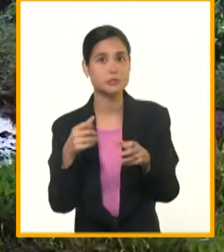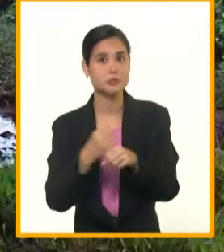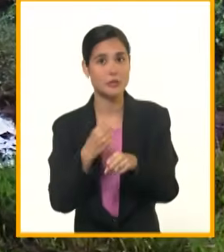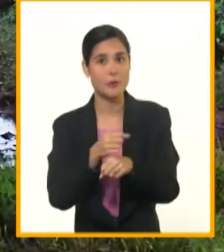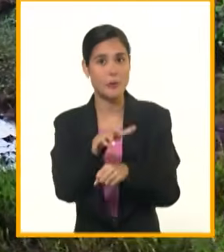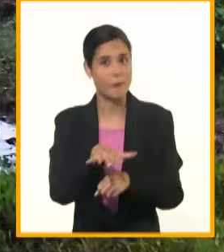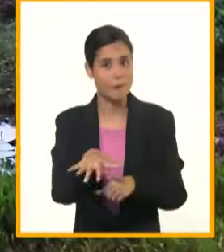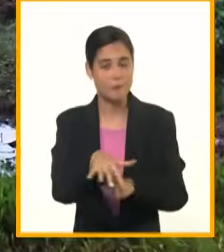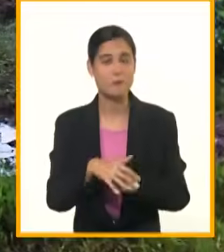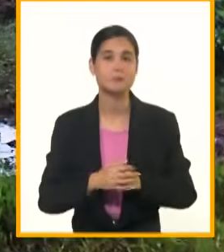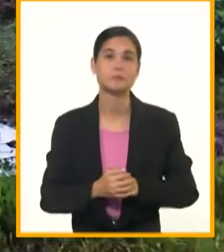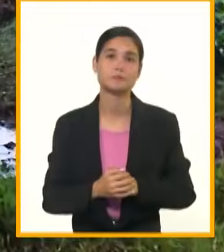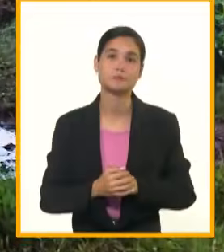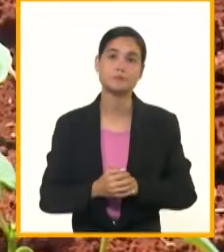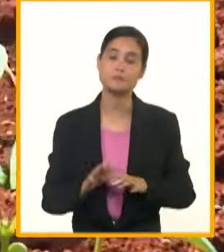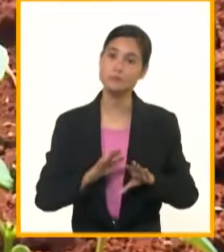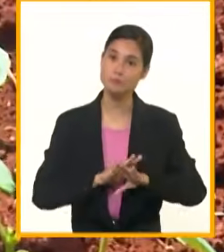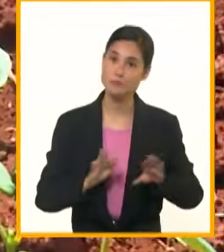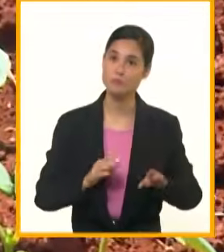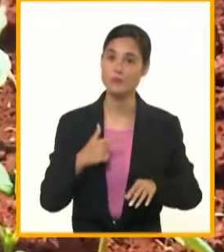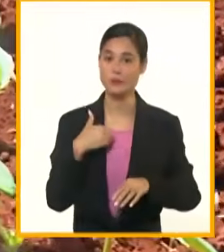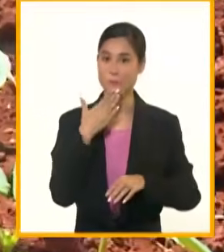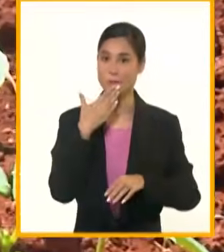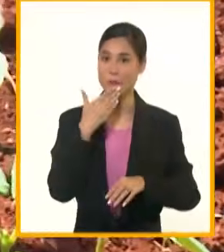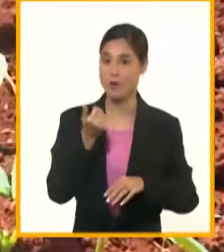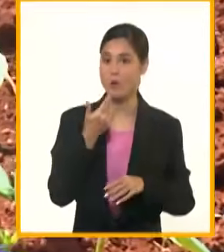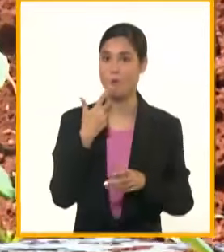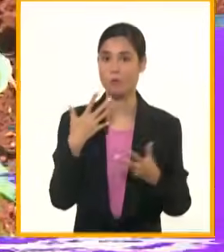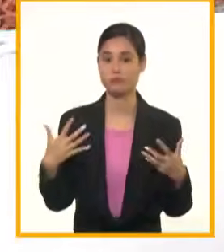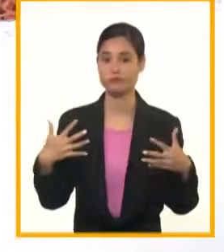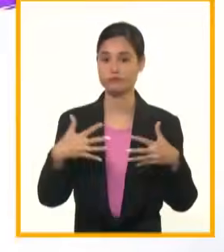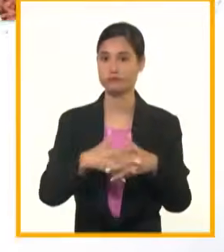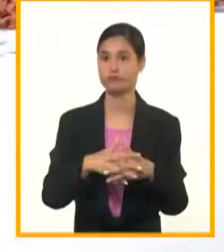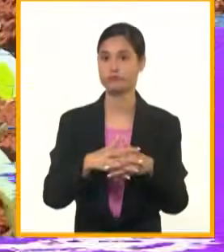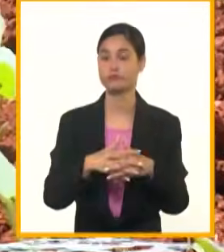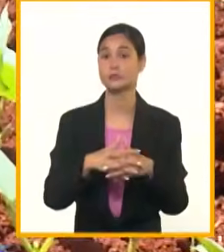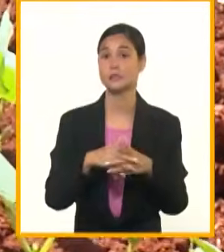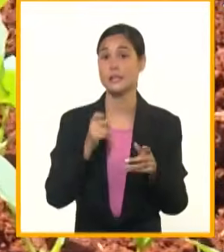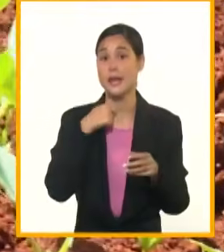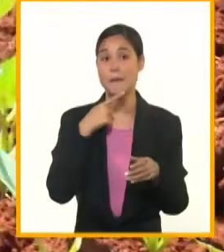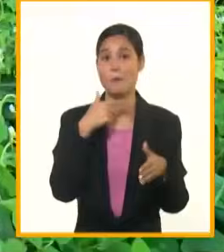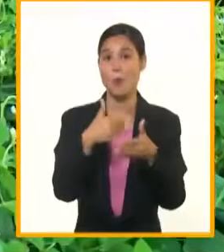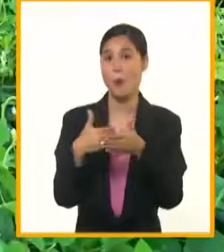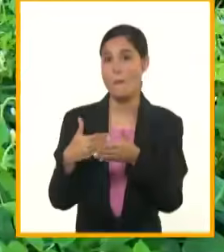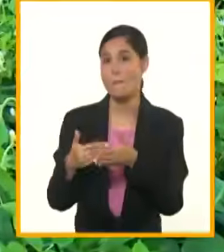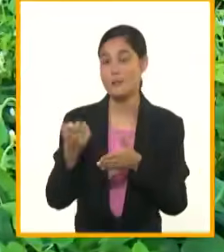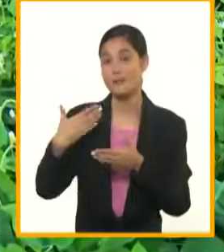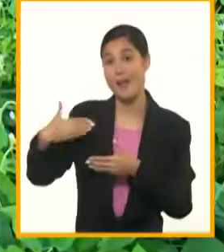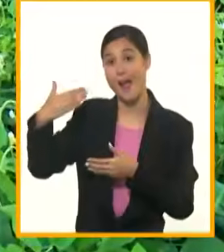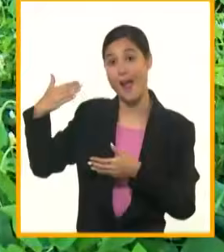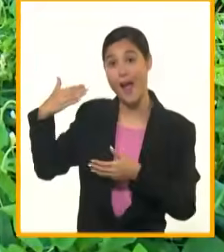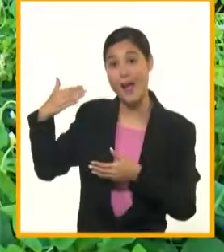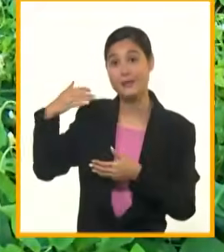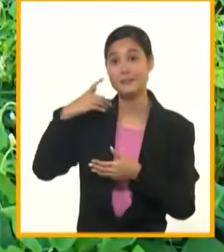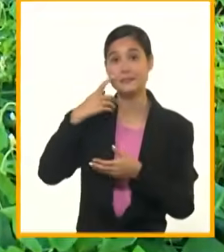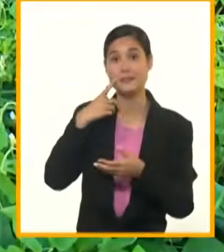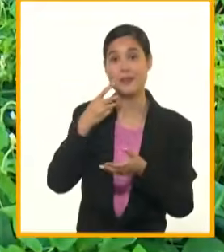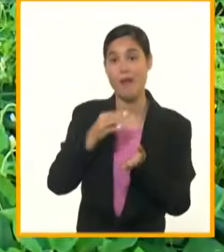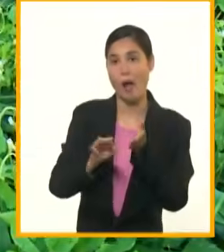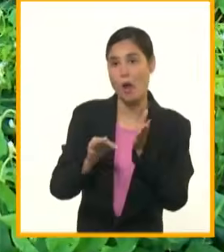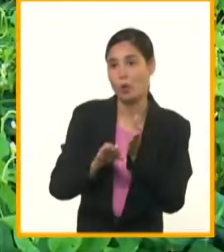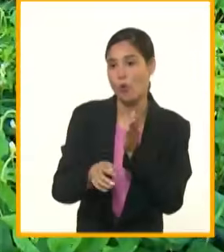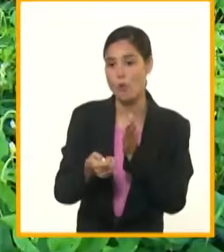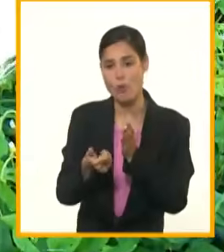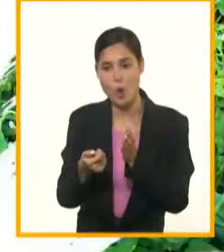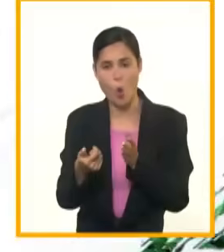que hemos ido ganando en integración porque le hemos sumado también el resto de las empresas. Por ejemplo, la antigua empresa de grano que existía forma parte de ese